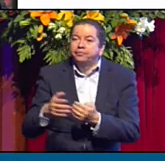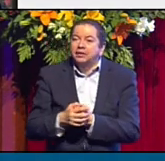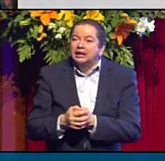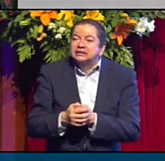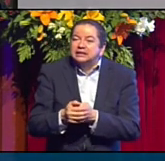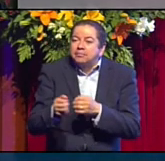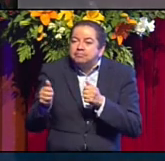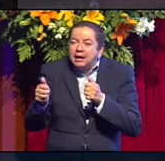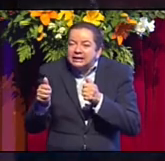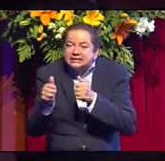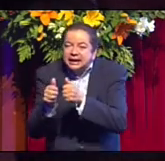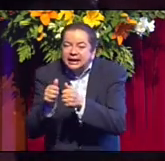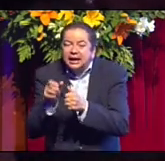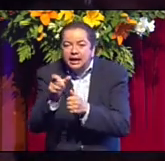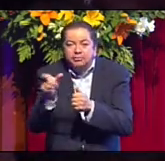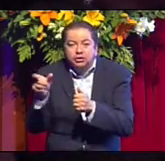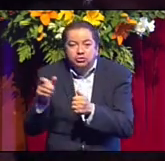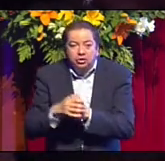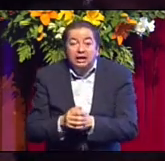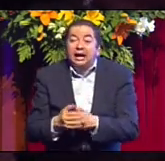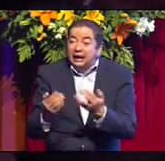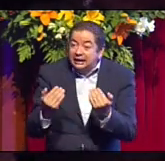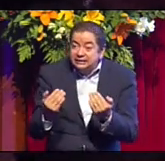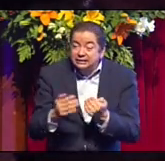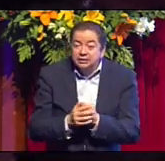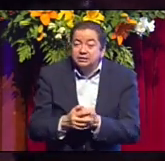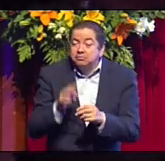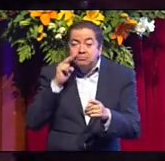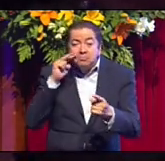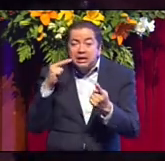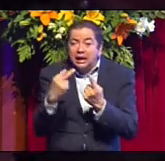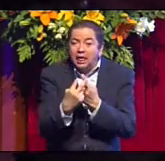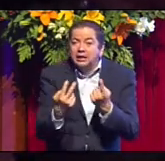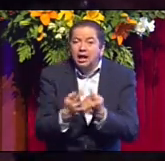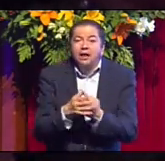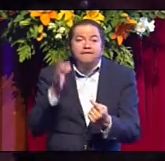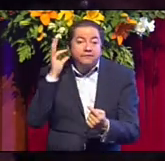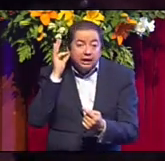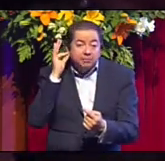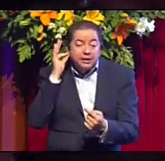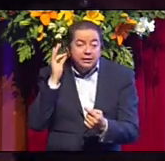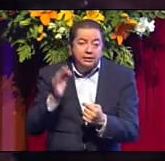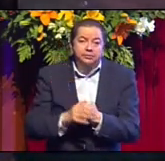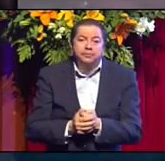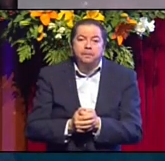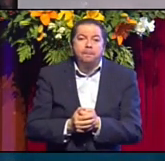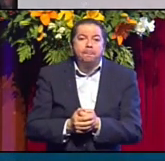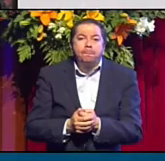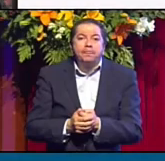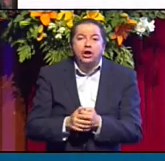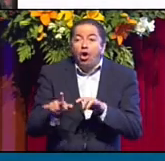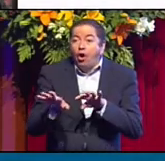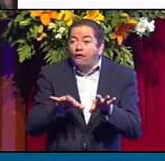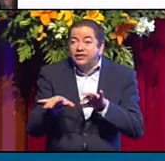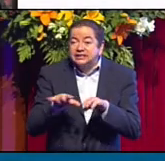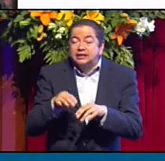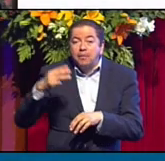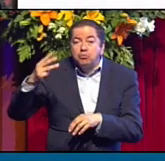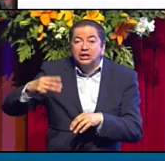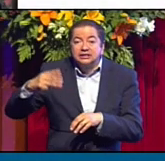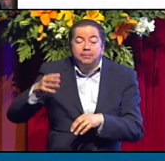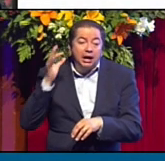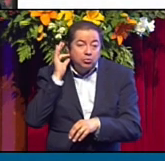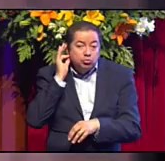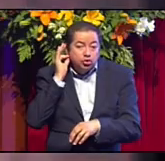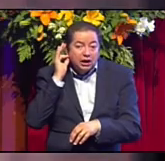más cerca de la gente. Pero que era necesario, desde la mirada, desde la óptica femenina, desde la Oficina Municipal de